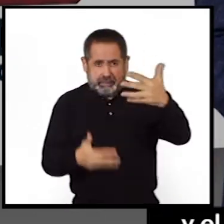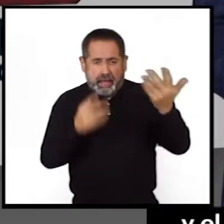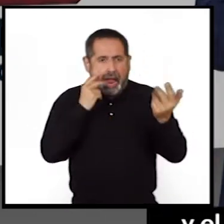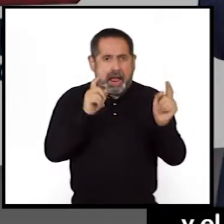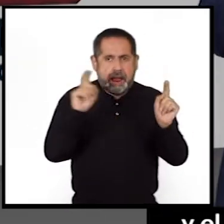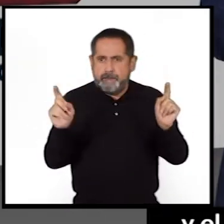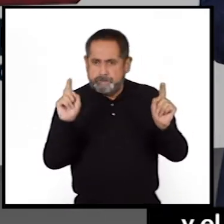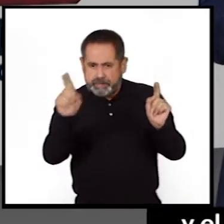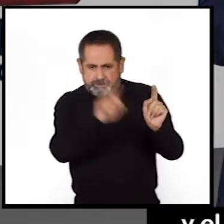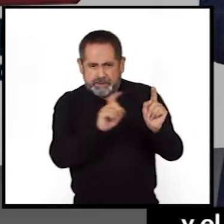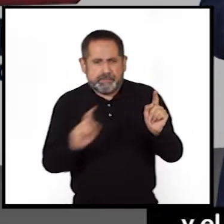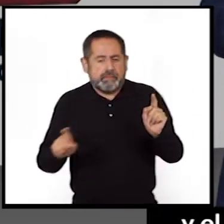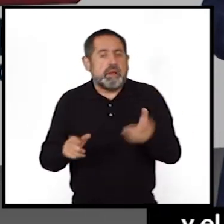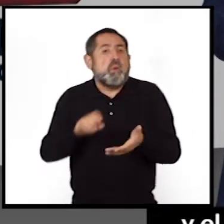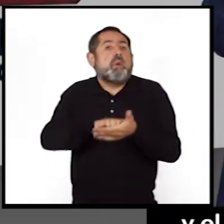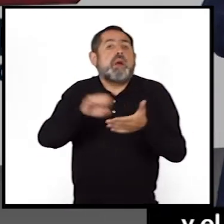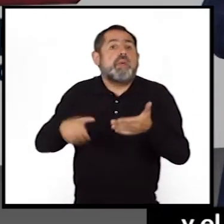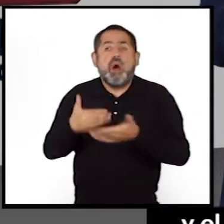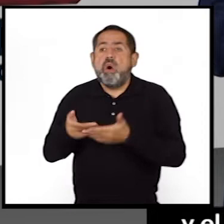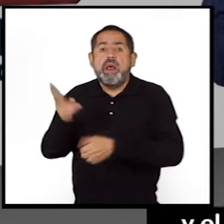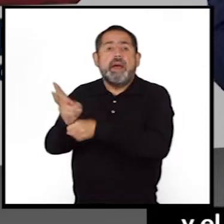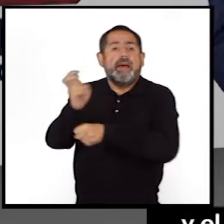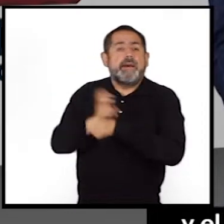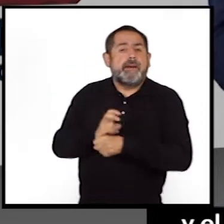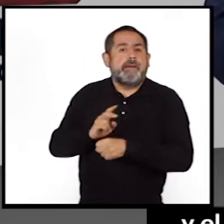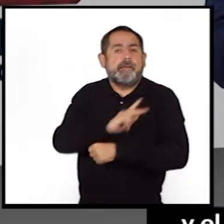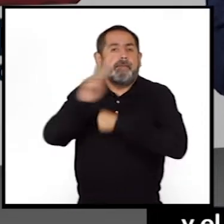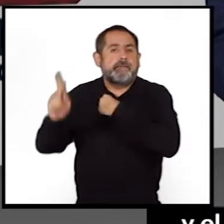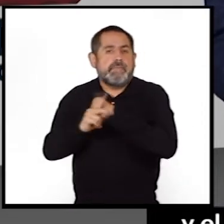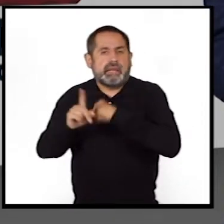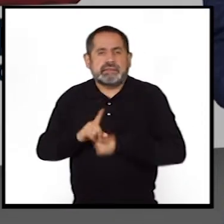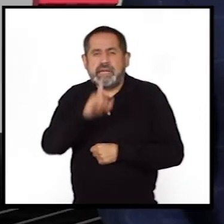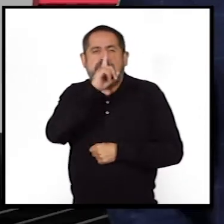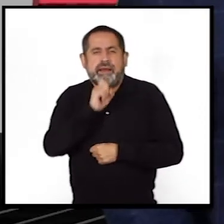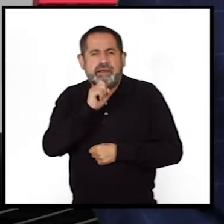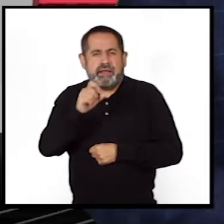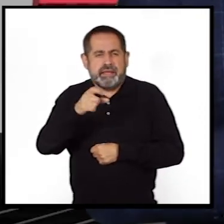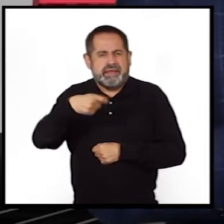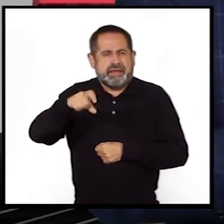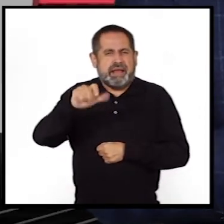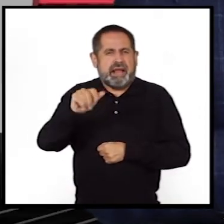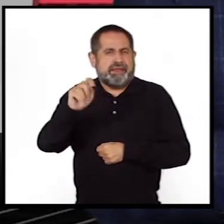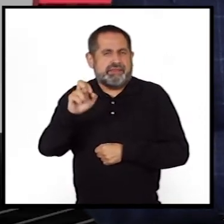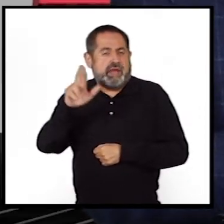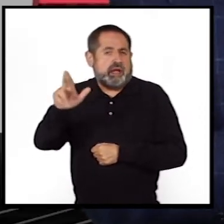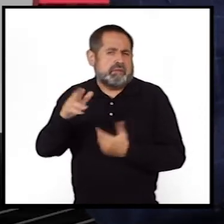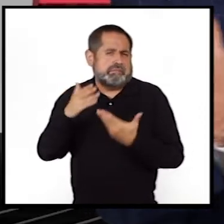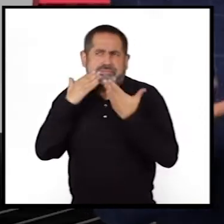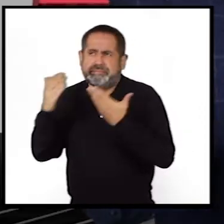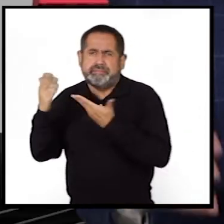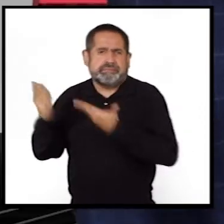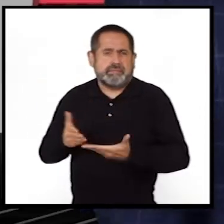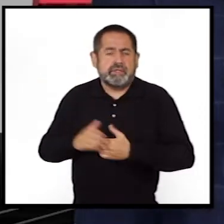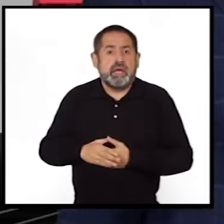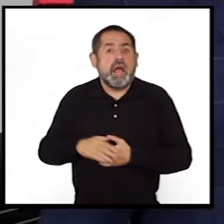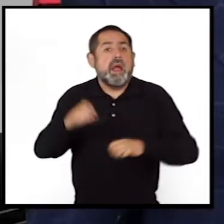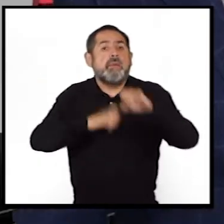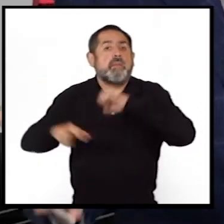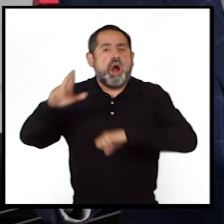pabellón para nuestro país invitado, que en esta ocasión es Qatar. Agradezco mucho al